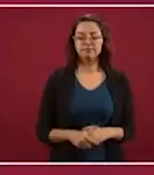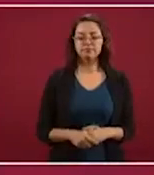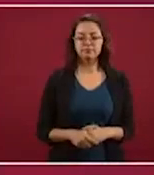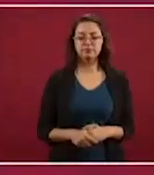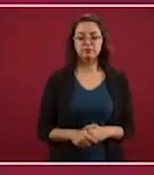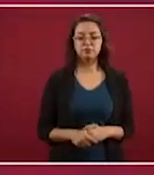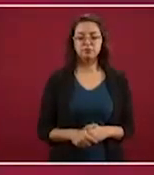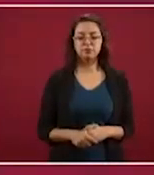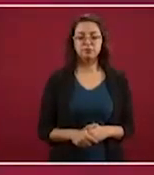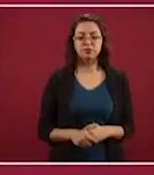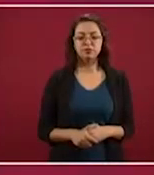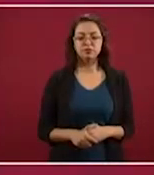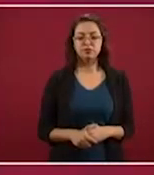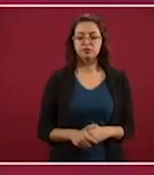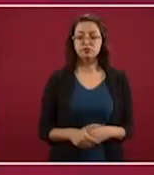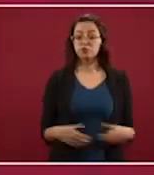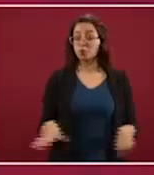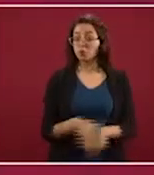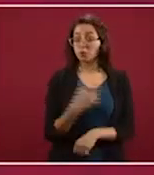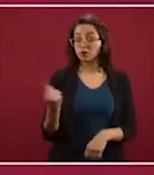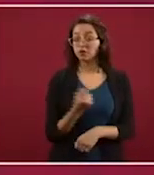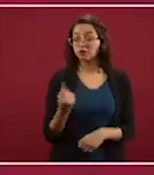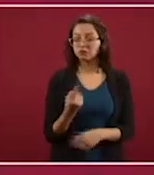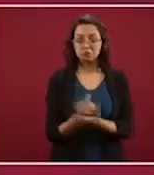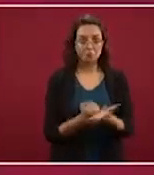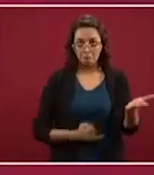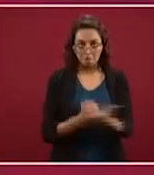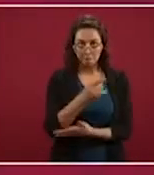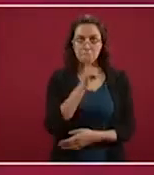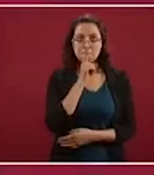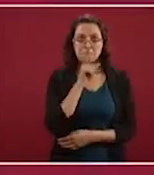porque de lo contrario,